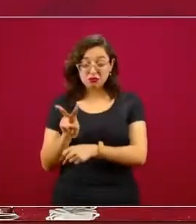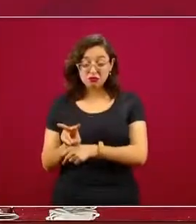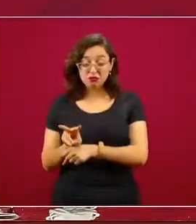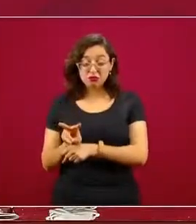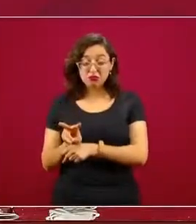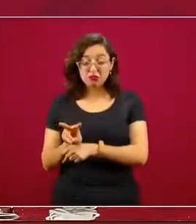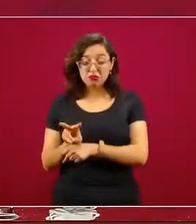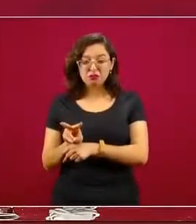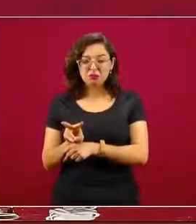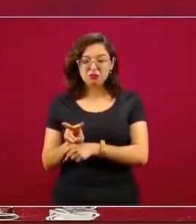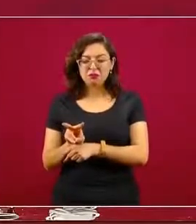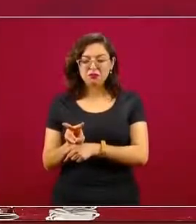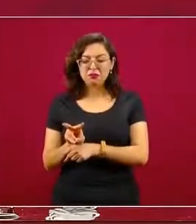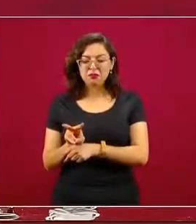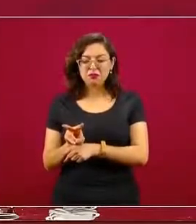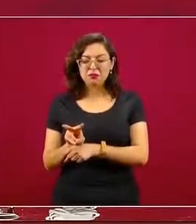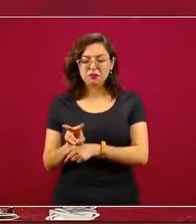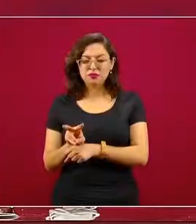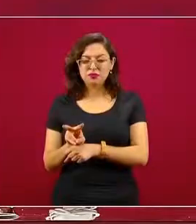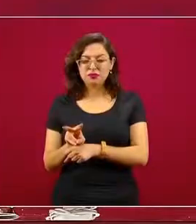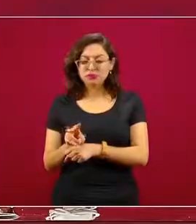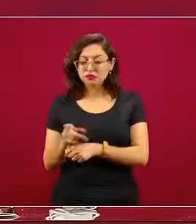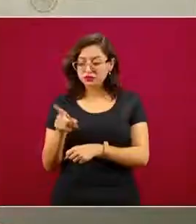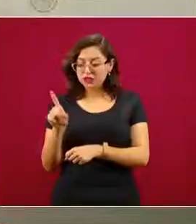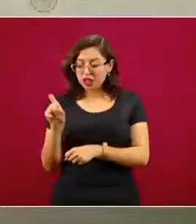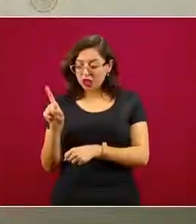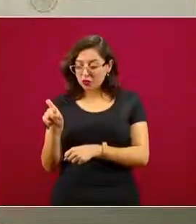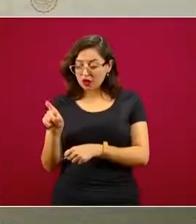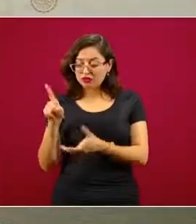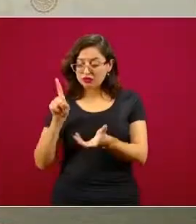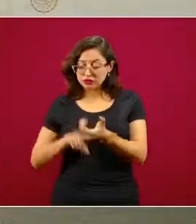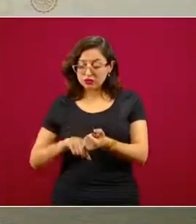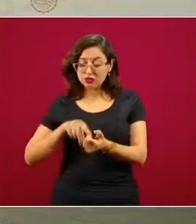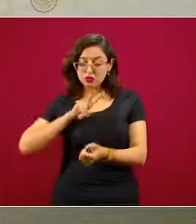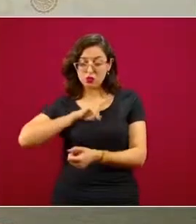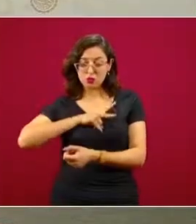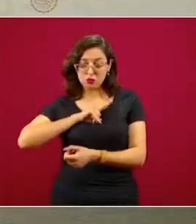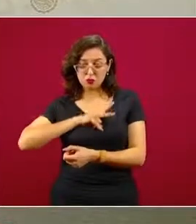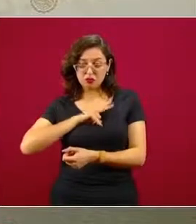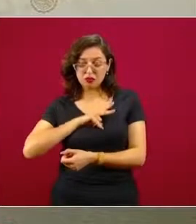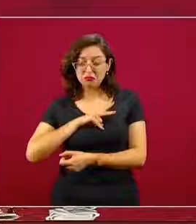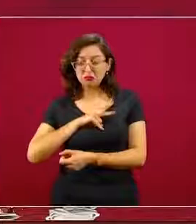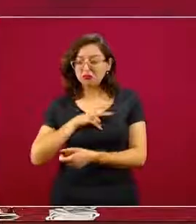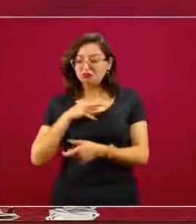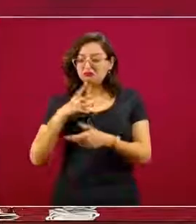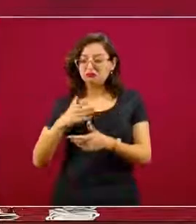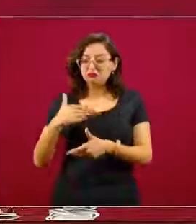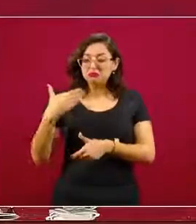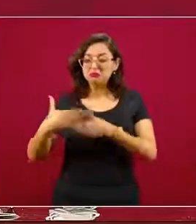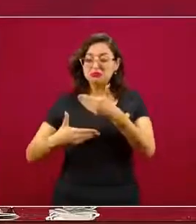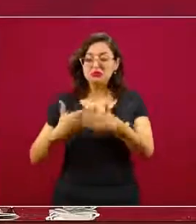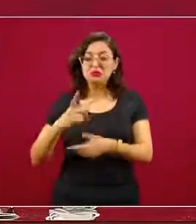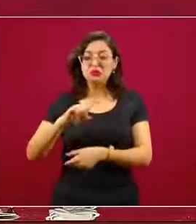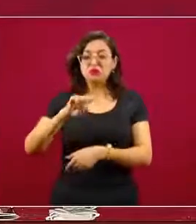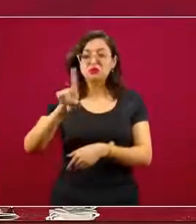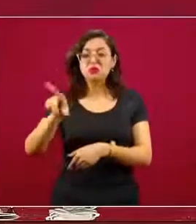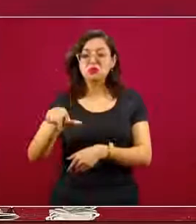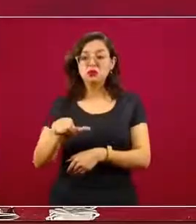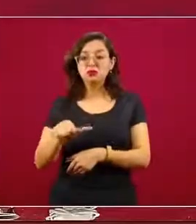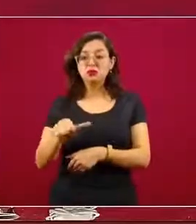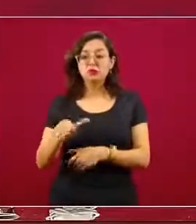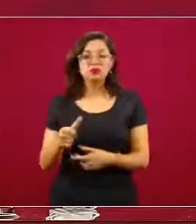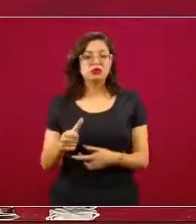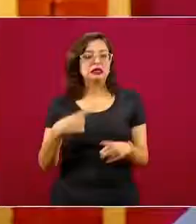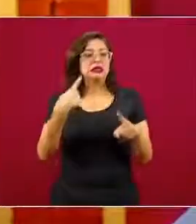partir del descubrimiento del virus en aguas residuales, porque esto lo que requiere después es un proceso de identificar a